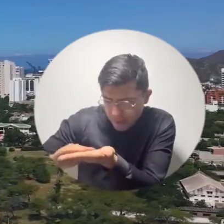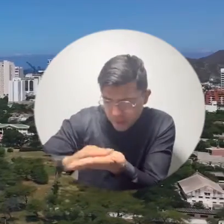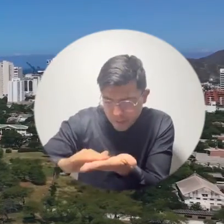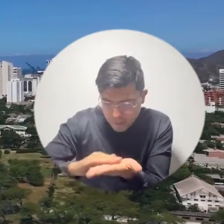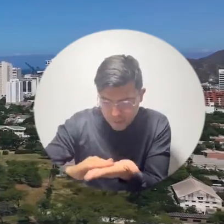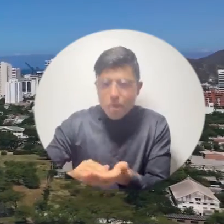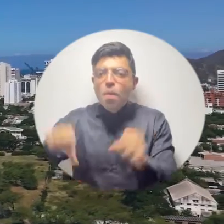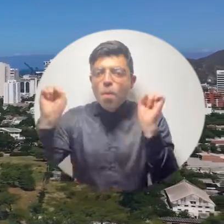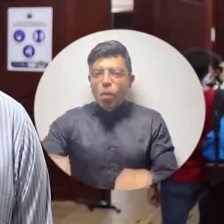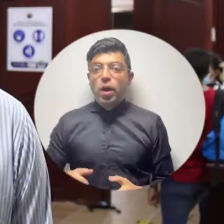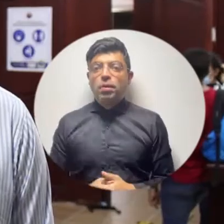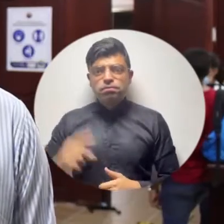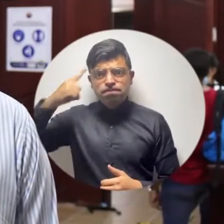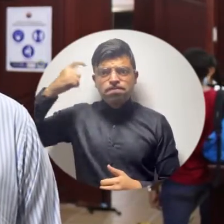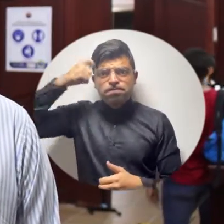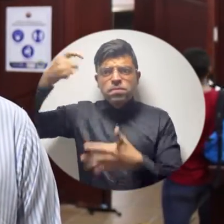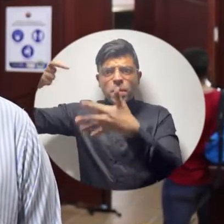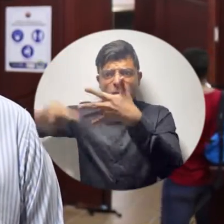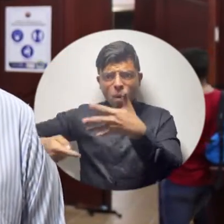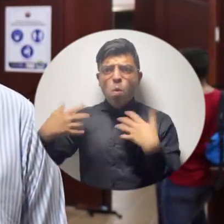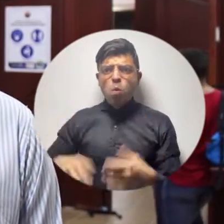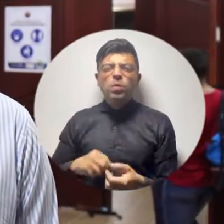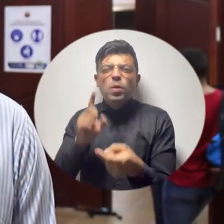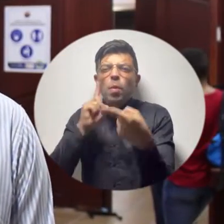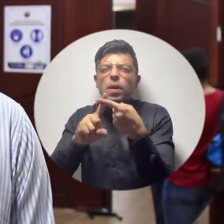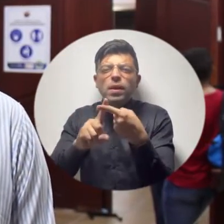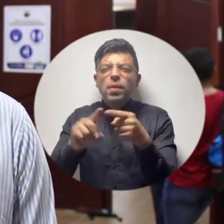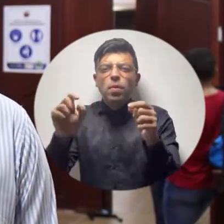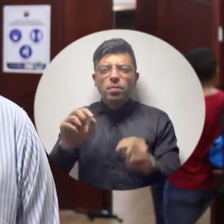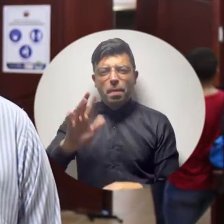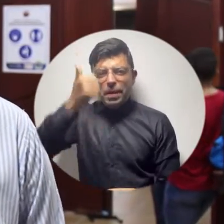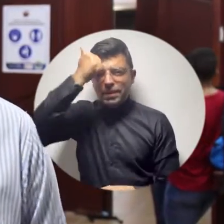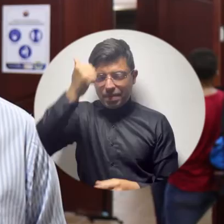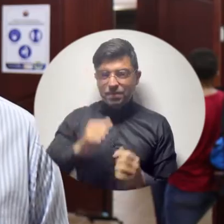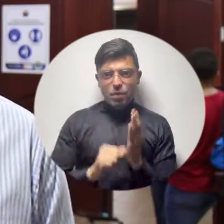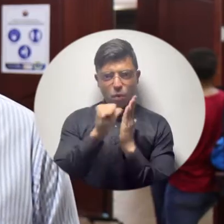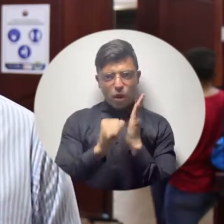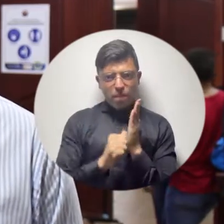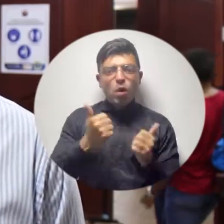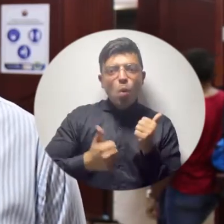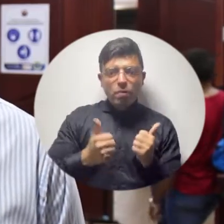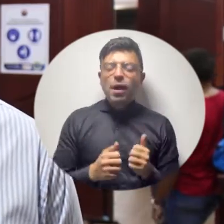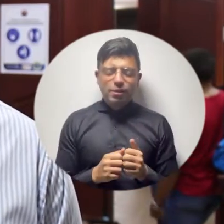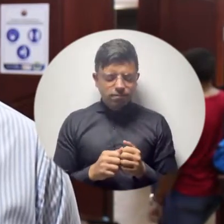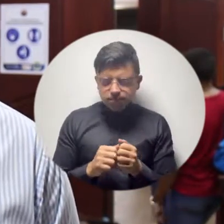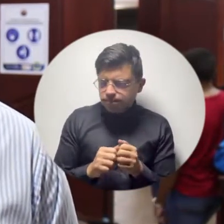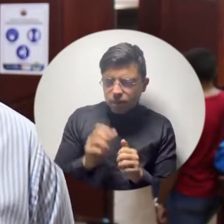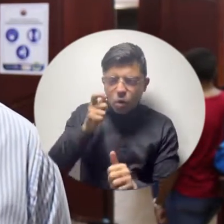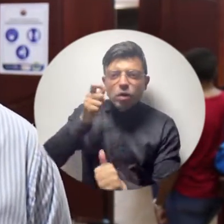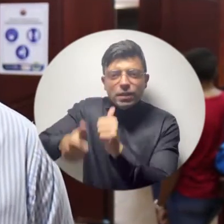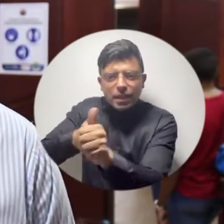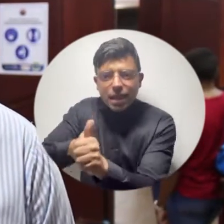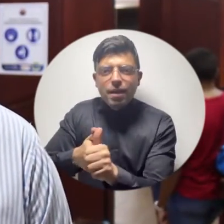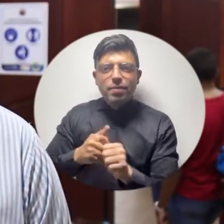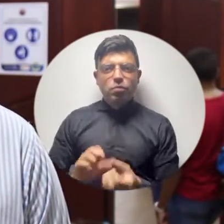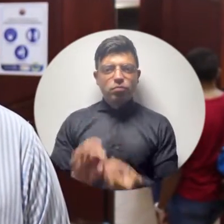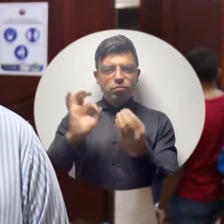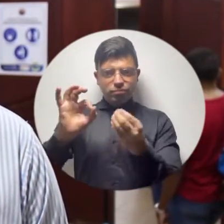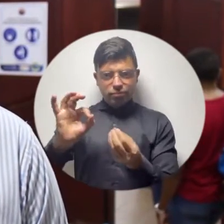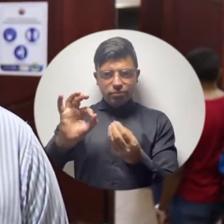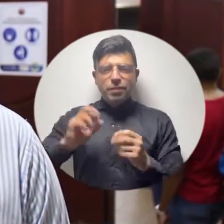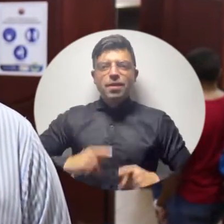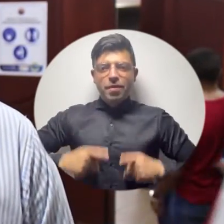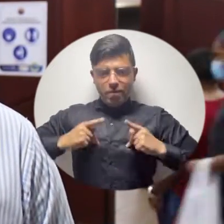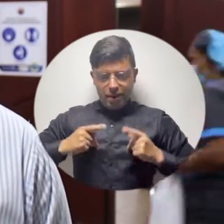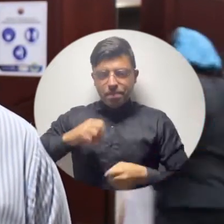mismas. Tenemos muchísimos retos. El objetivo principal de los programas Como Vamos es hacerle seguimiento a la calidad de vida, en este caso del Distrito de